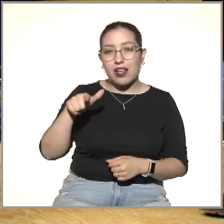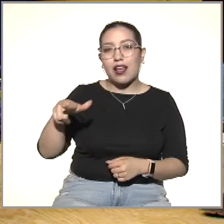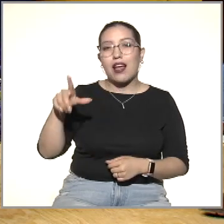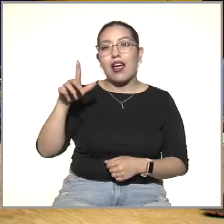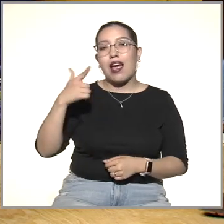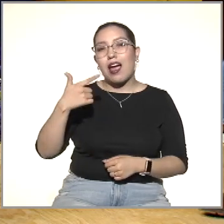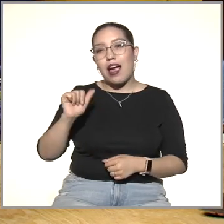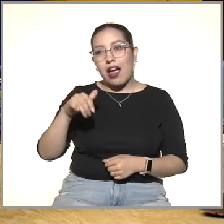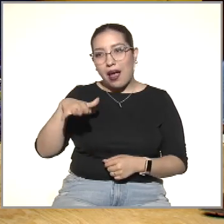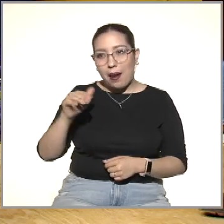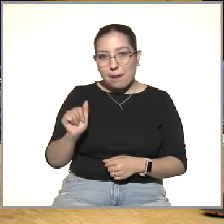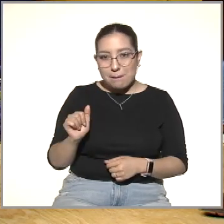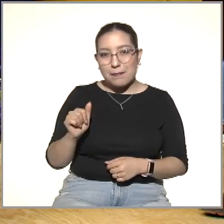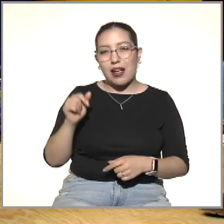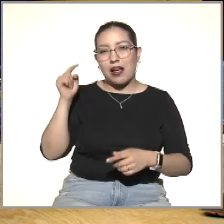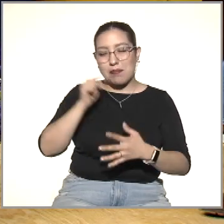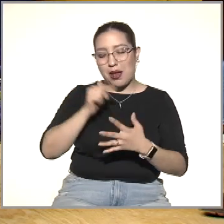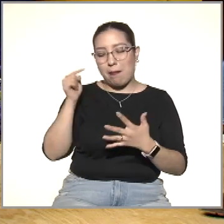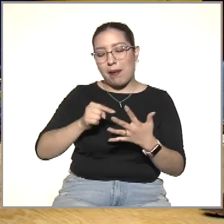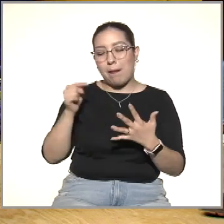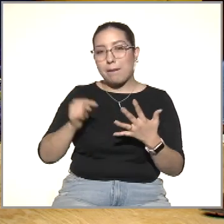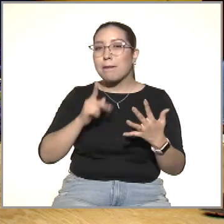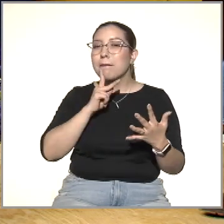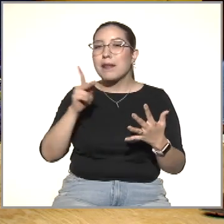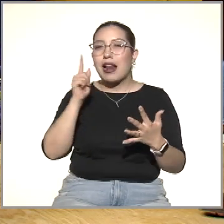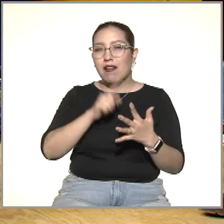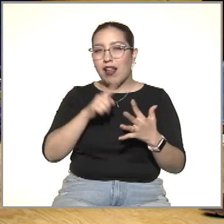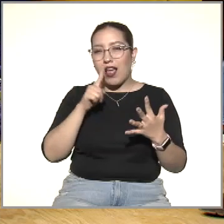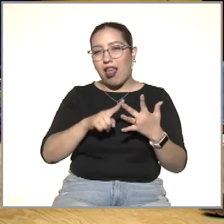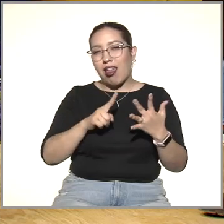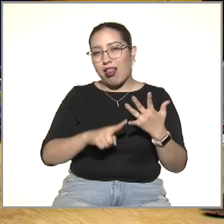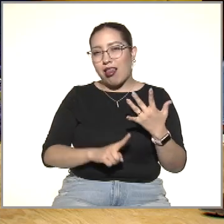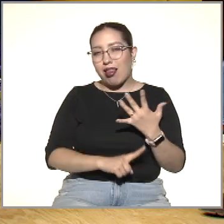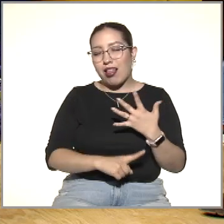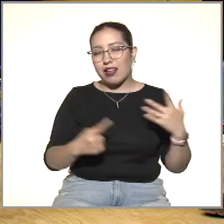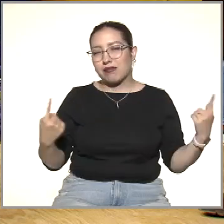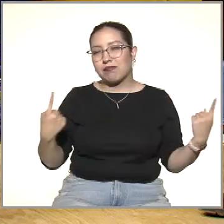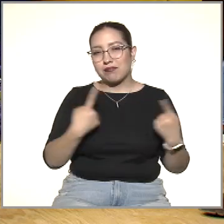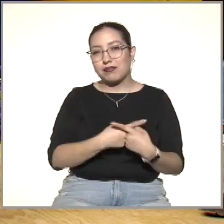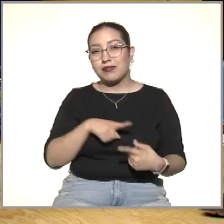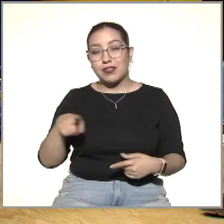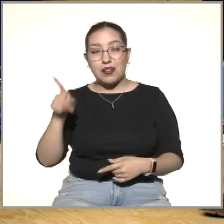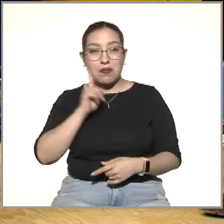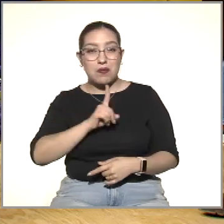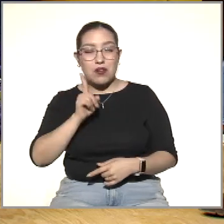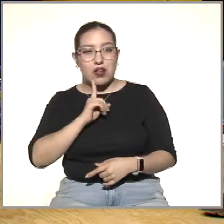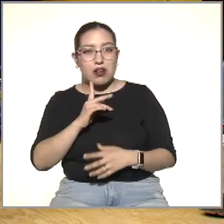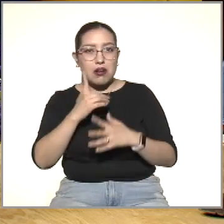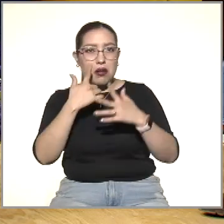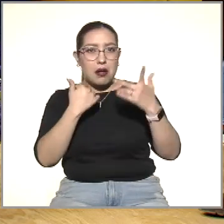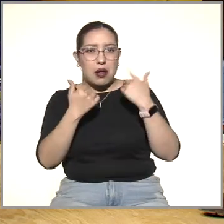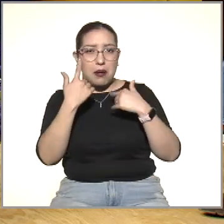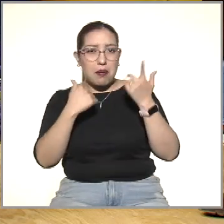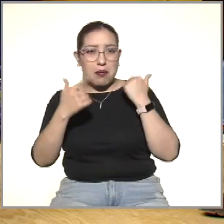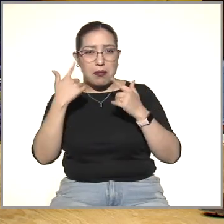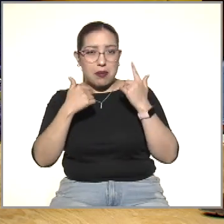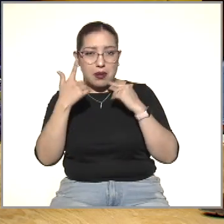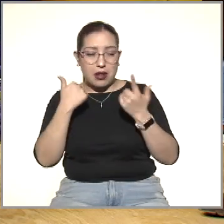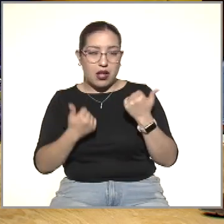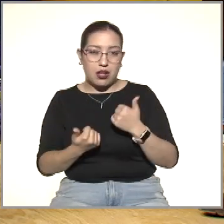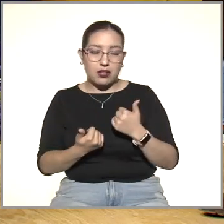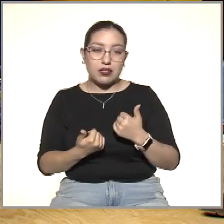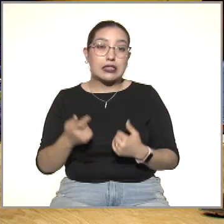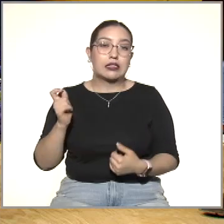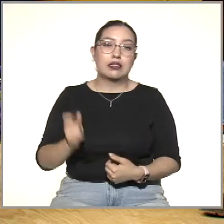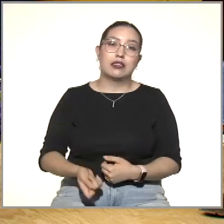y la verdulera se pone a llorar. ¿No? Es decir, fue el efecto apelativo que